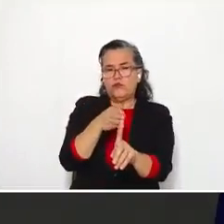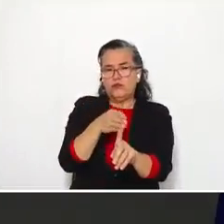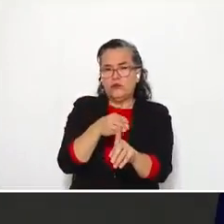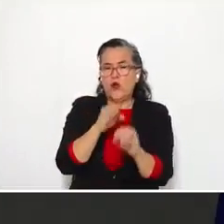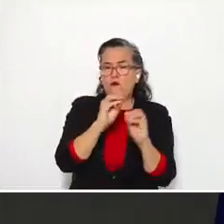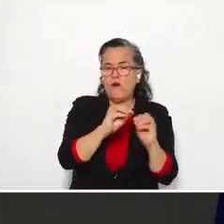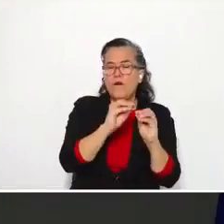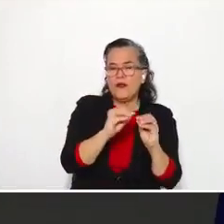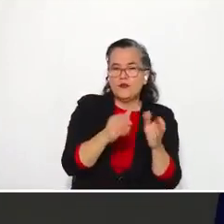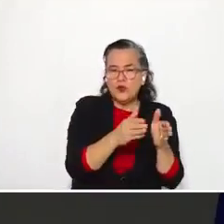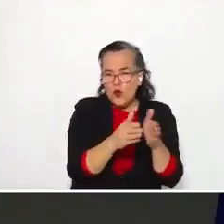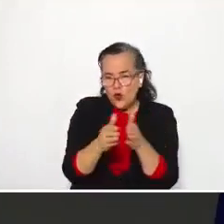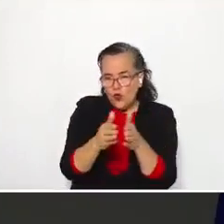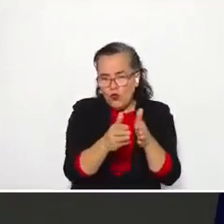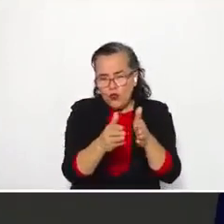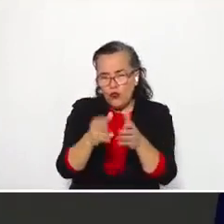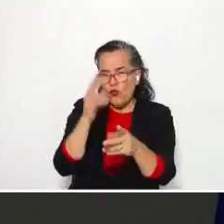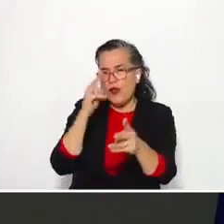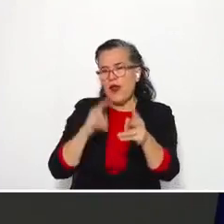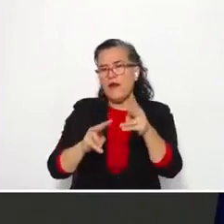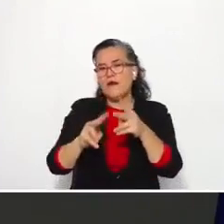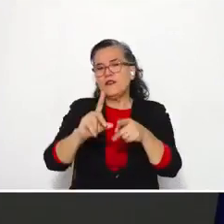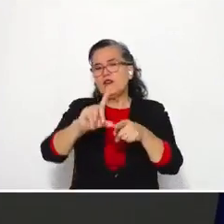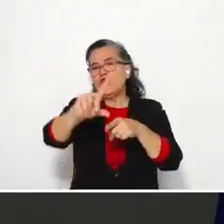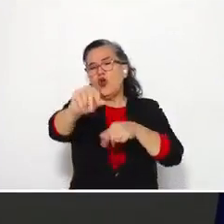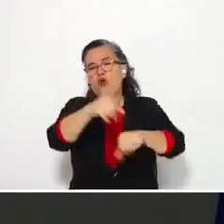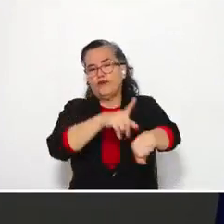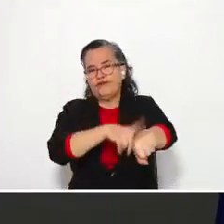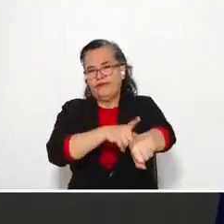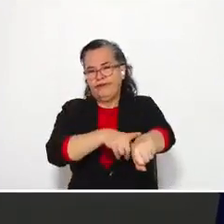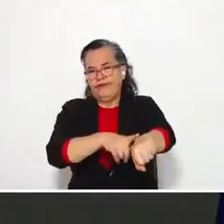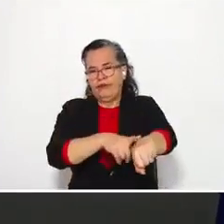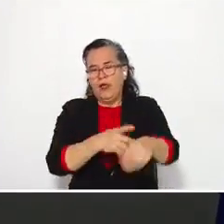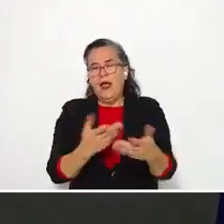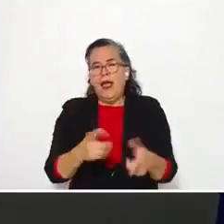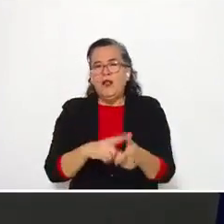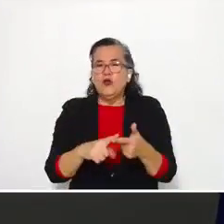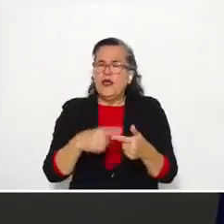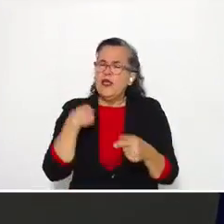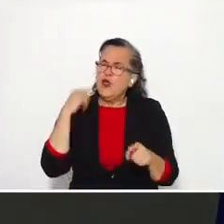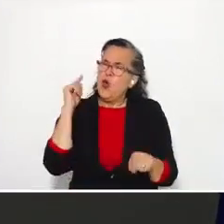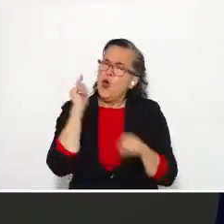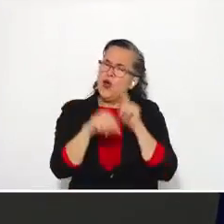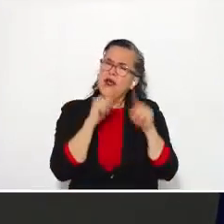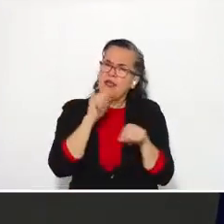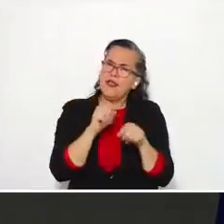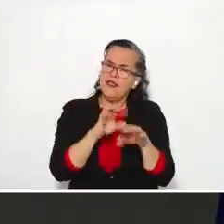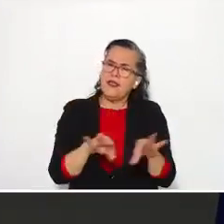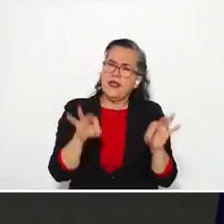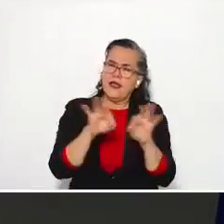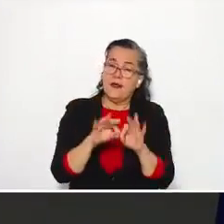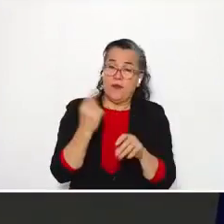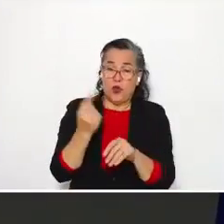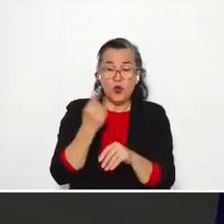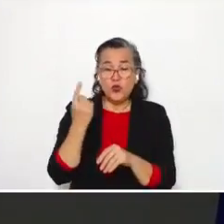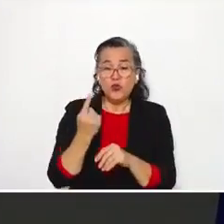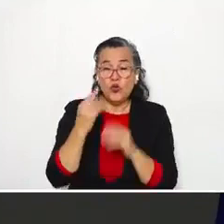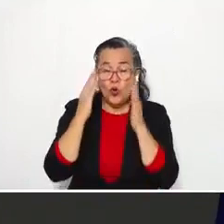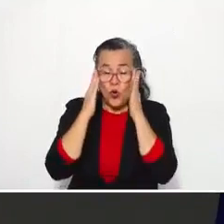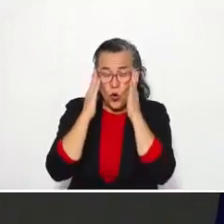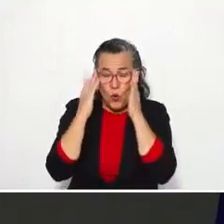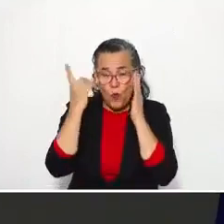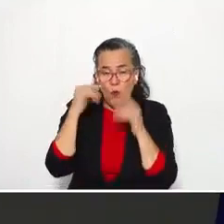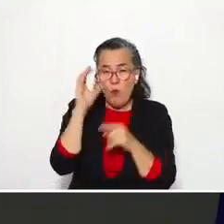formación orientada por una visión de largo plazo. Aquí hago una crítica fundamental, no solamente por